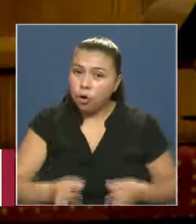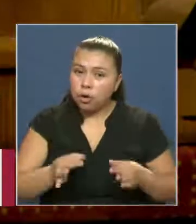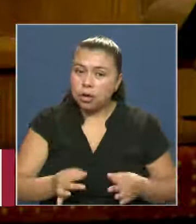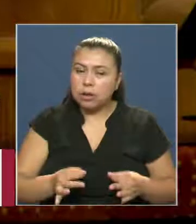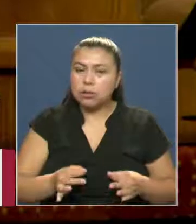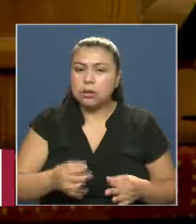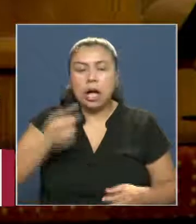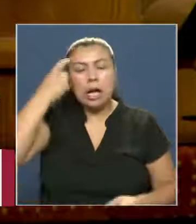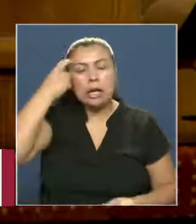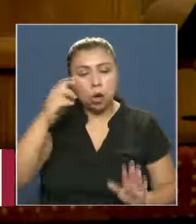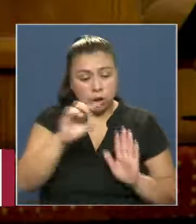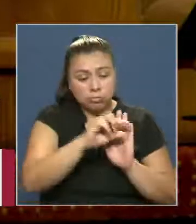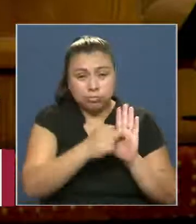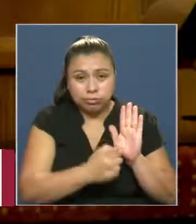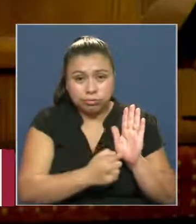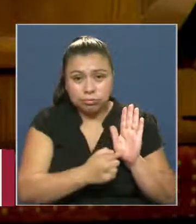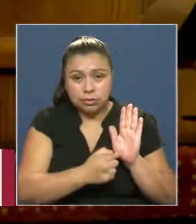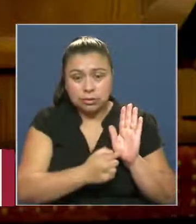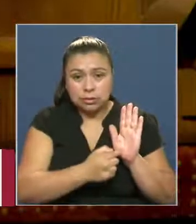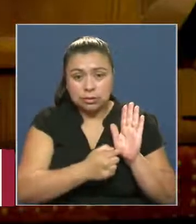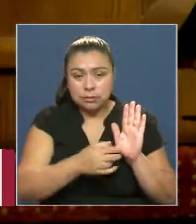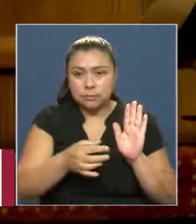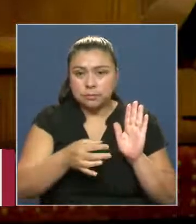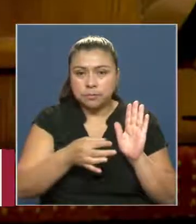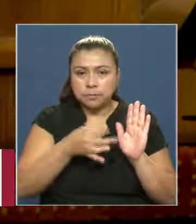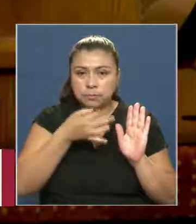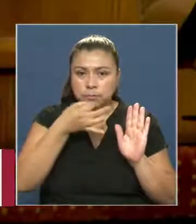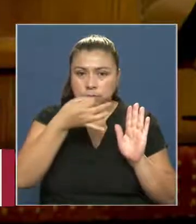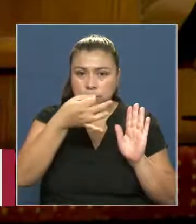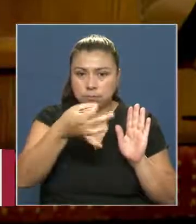esta medida, junto con la declaración de